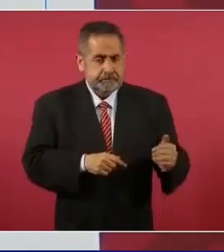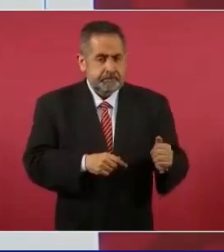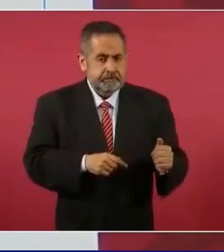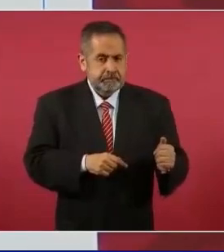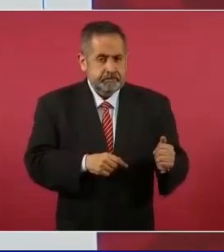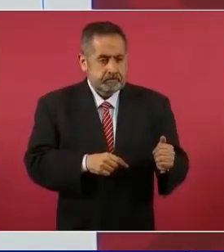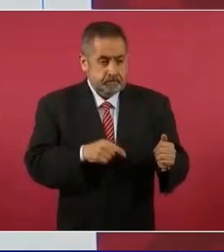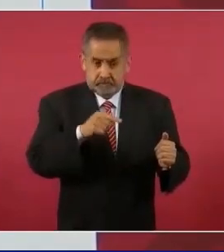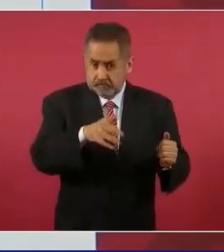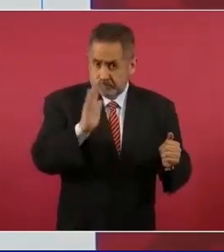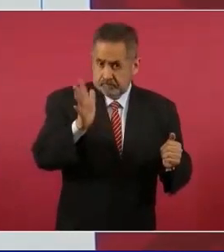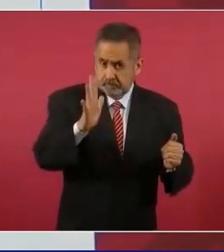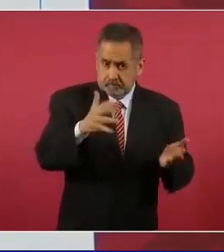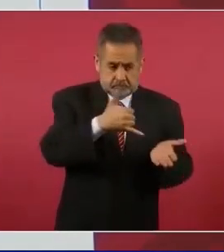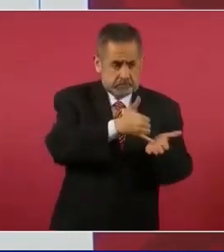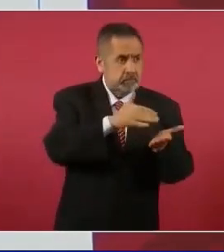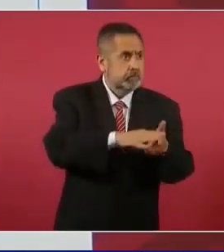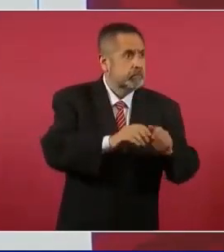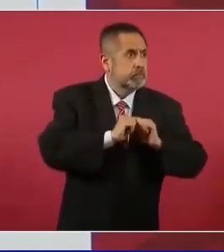han sacado algo